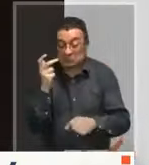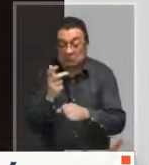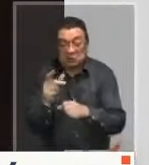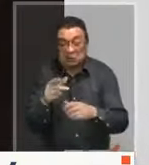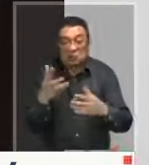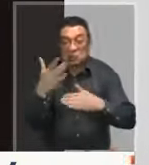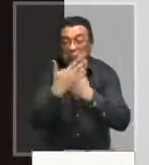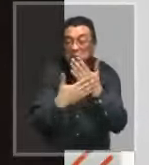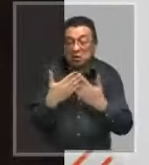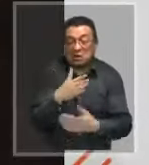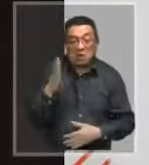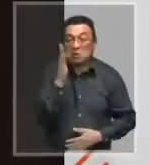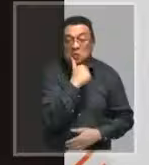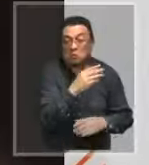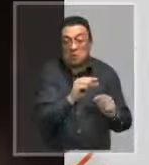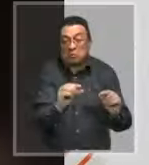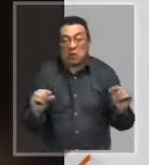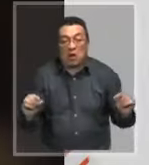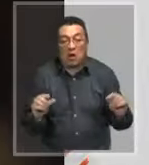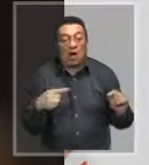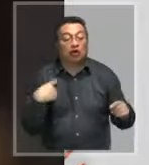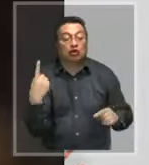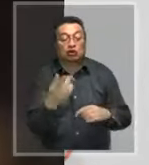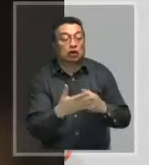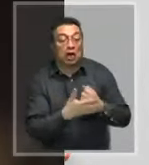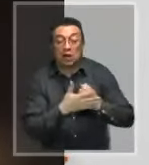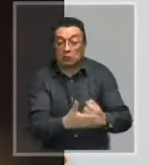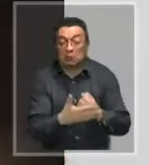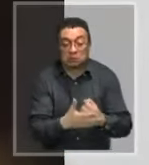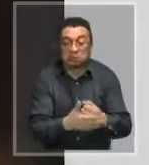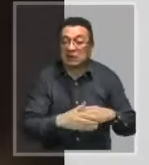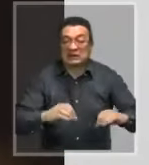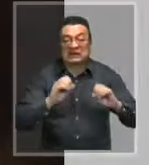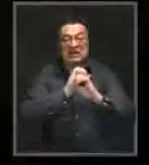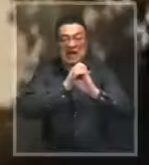insuficiente y que ninguno llegó a socorrer en los primeros minutos a este